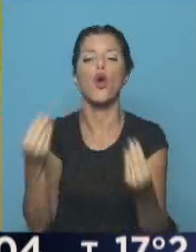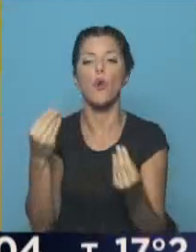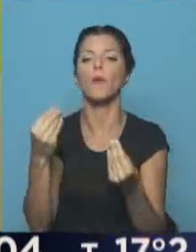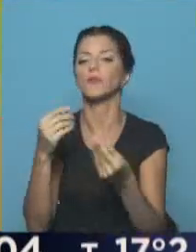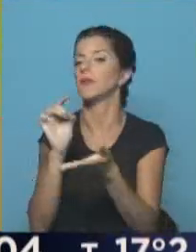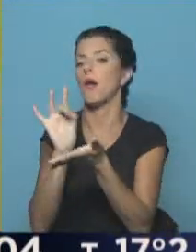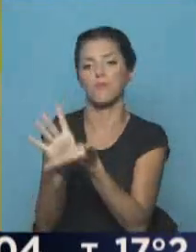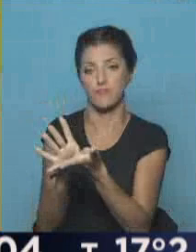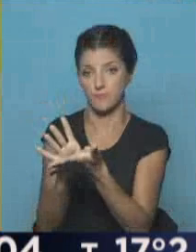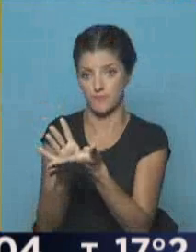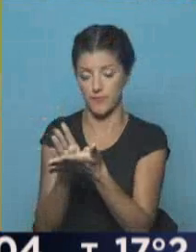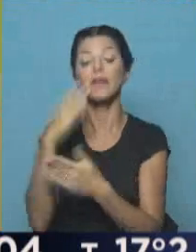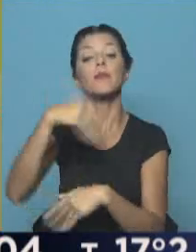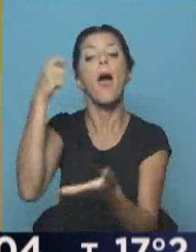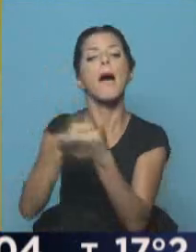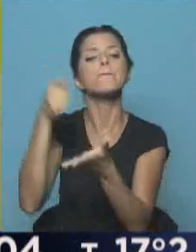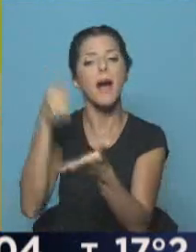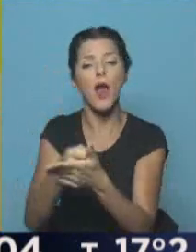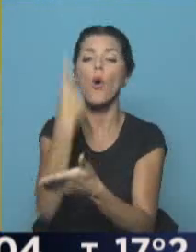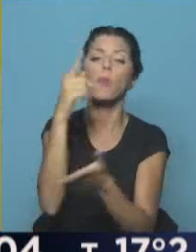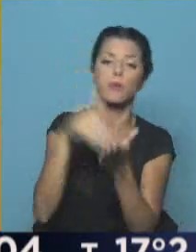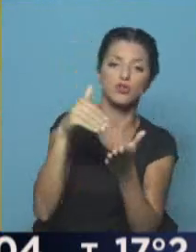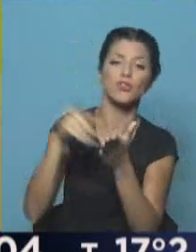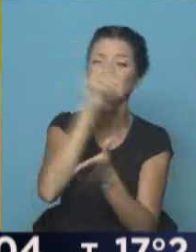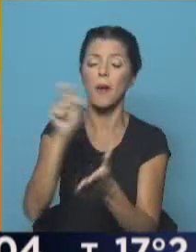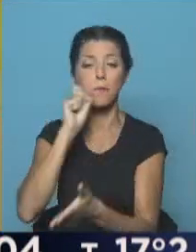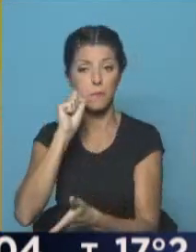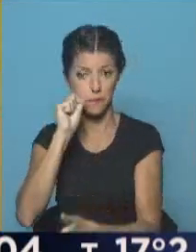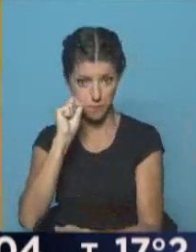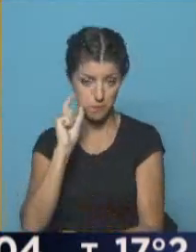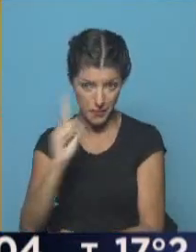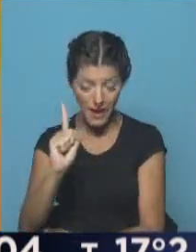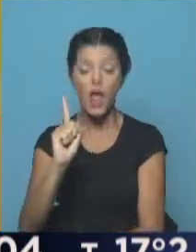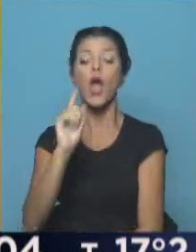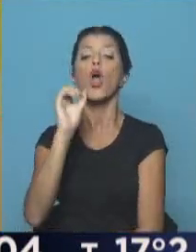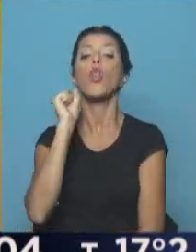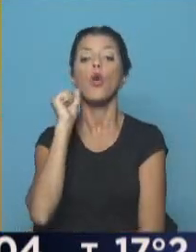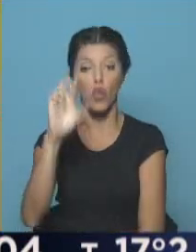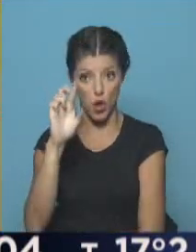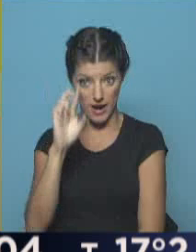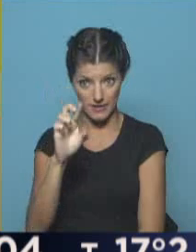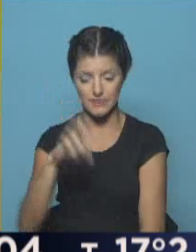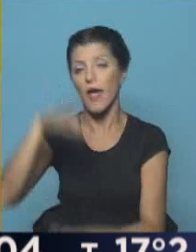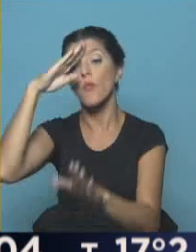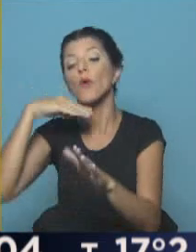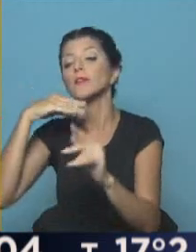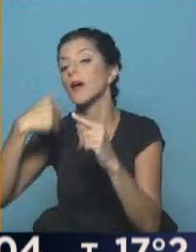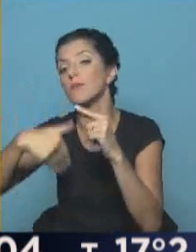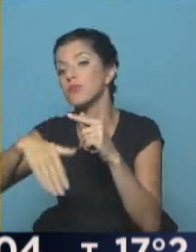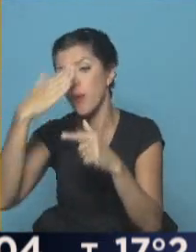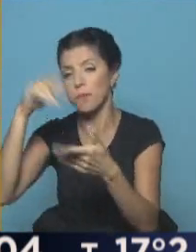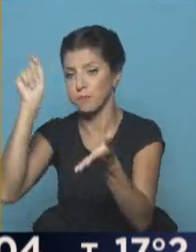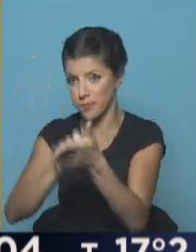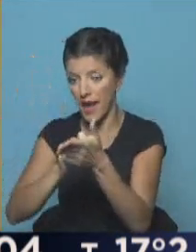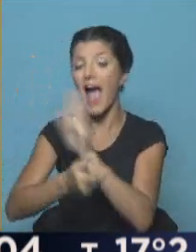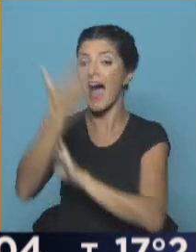salida. Se le va a pagar a Bauzá algo así como $1.100.000 en una cantidad de cuotas que quedaron explicitadas ayer